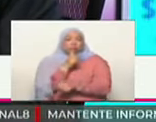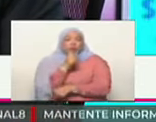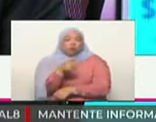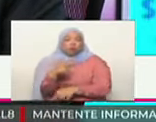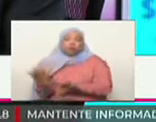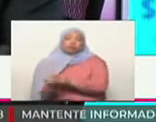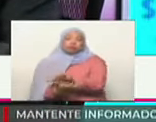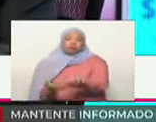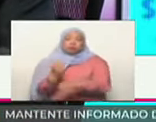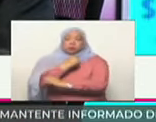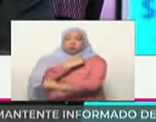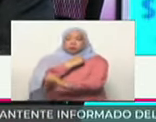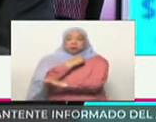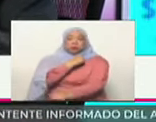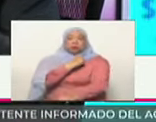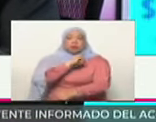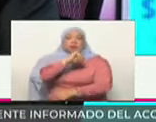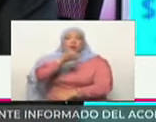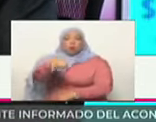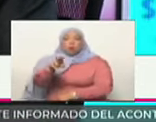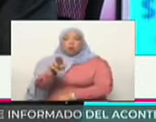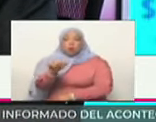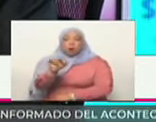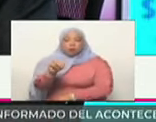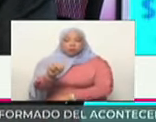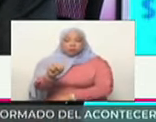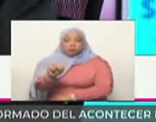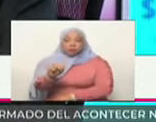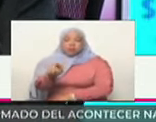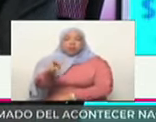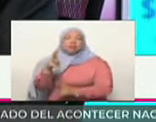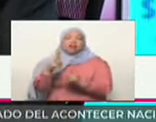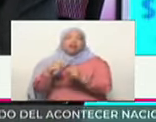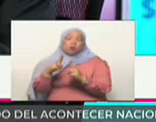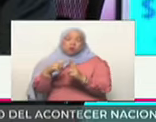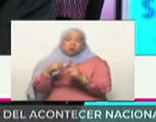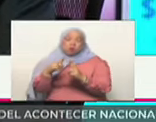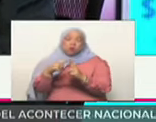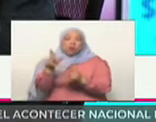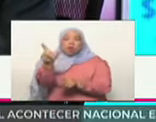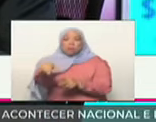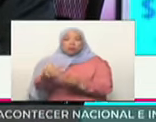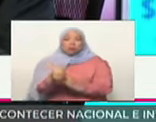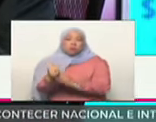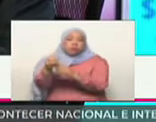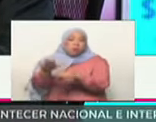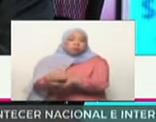terrorista, porque Juan Pablo Guanipa se conoce suficientemente, es uno de los elementos